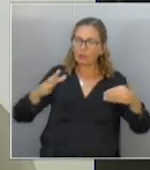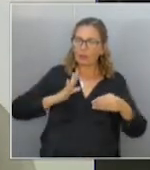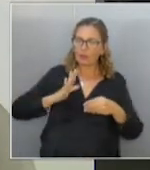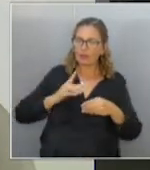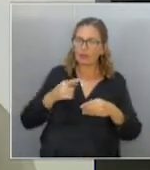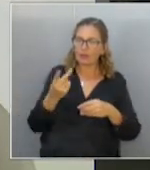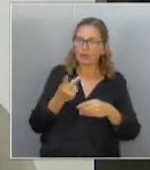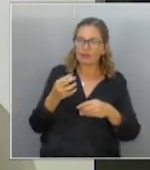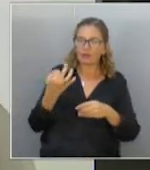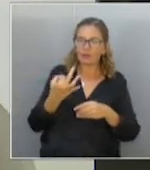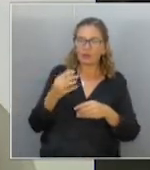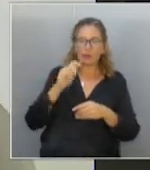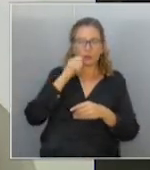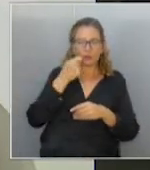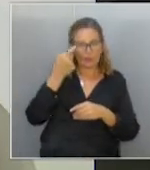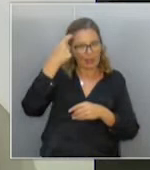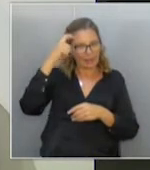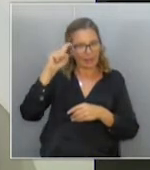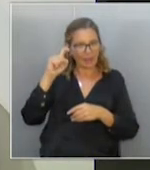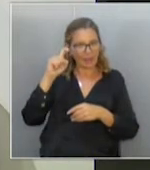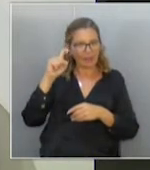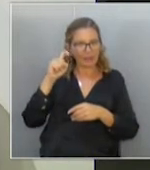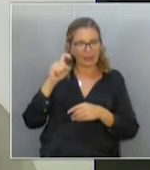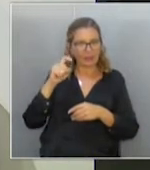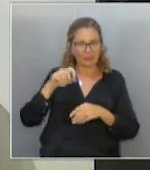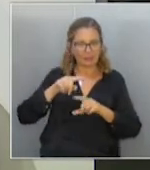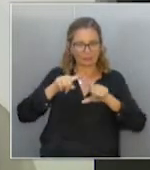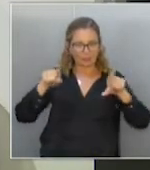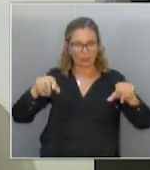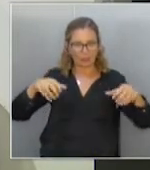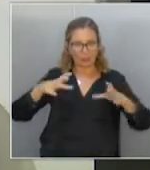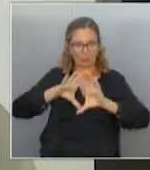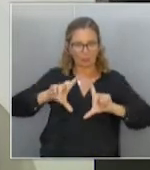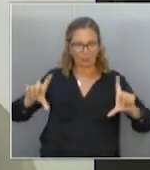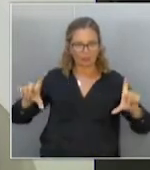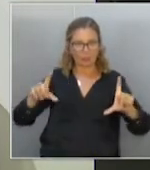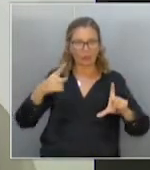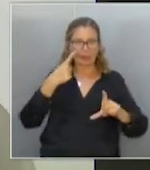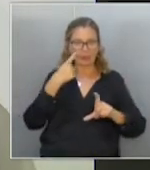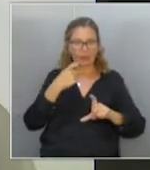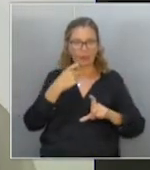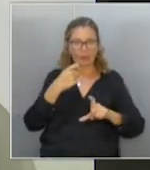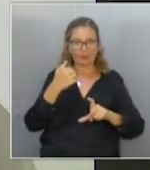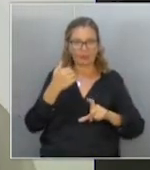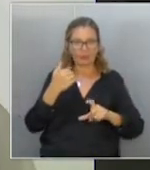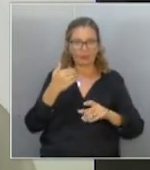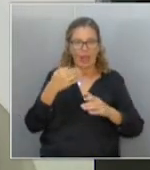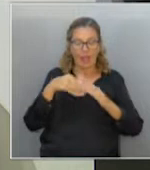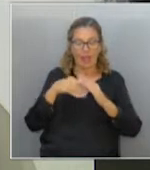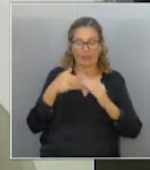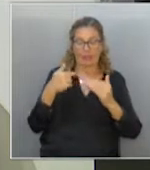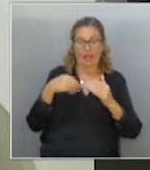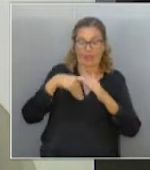nosotras nos gustaba la idea como de usar la balconera como oportunidad para dar voz como del interior de las casas hacia